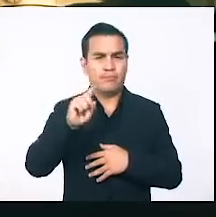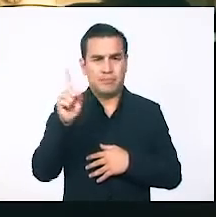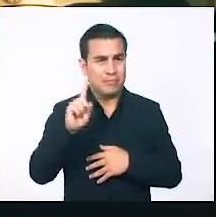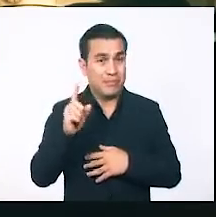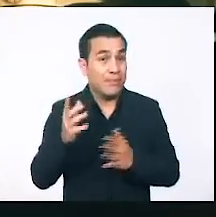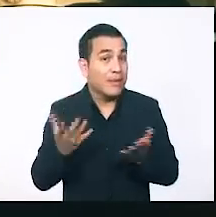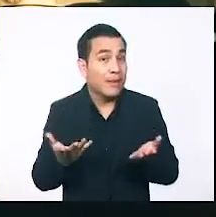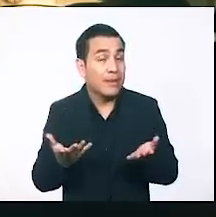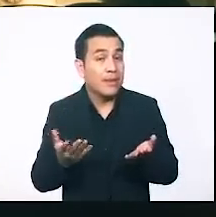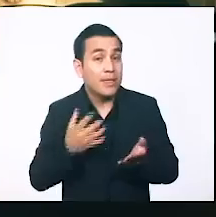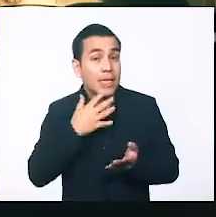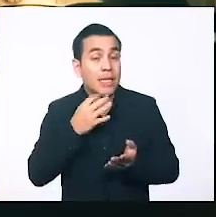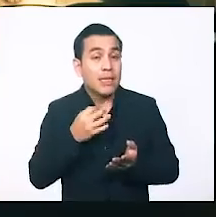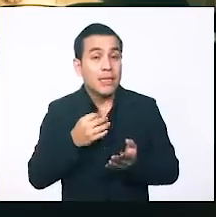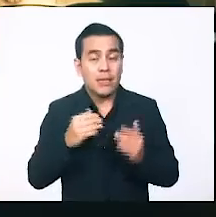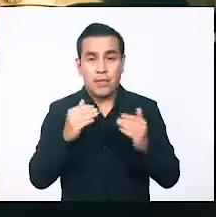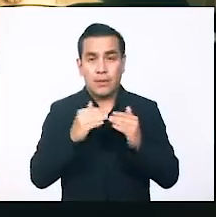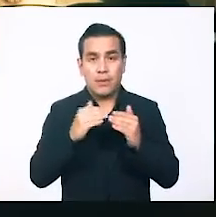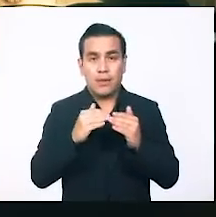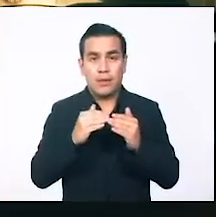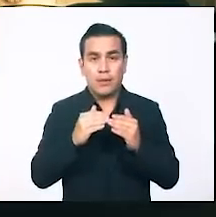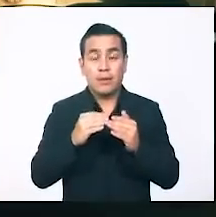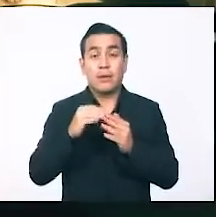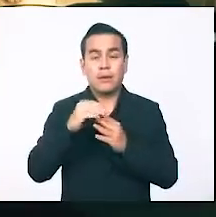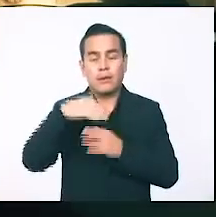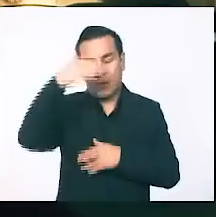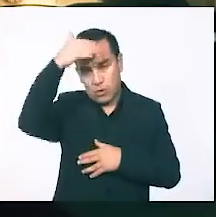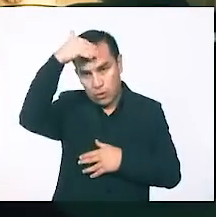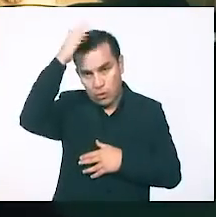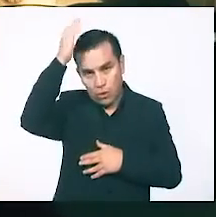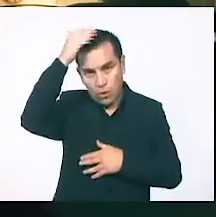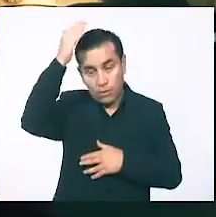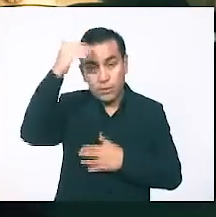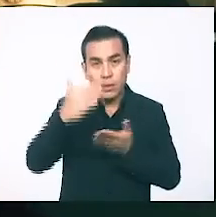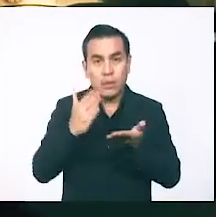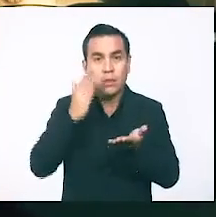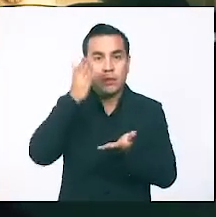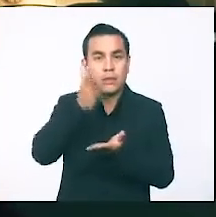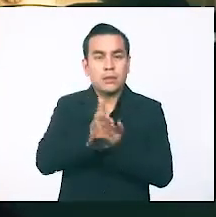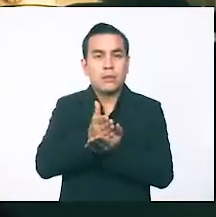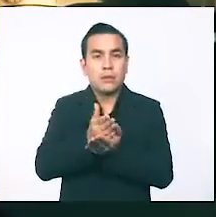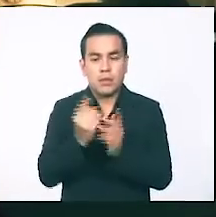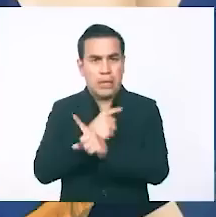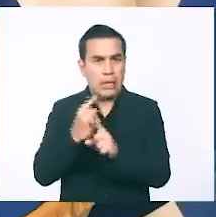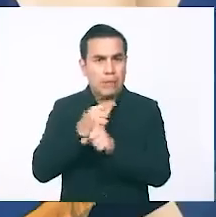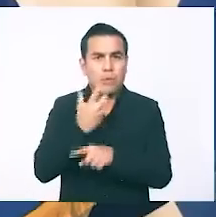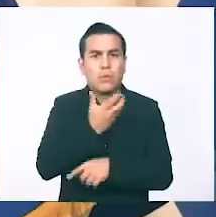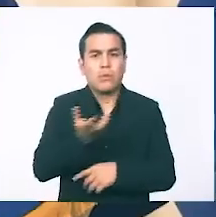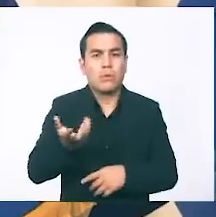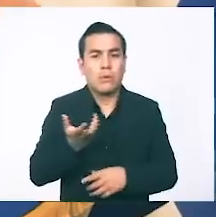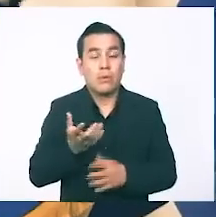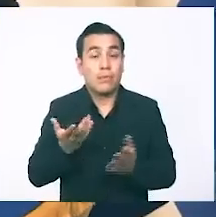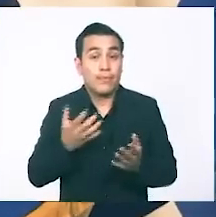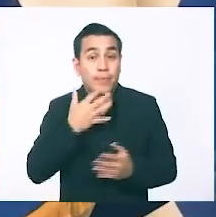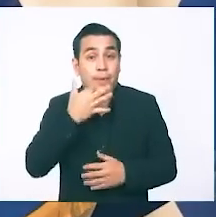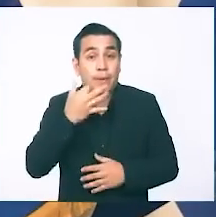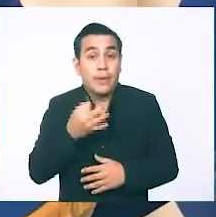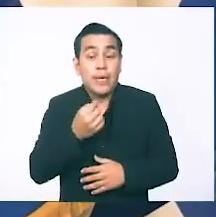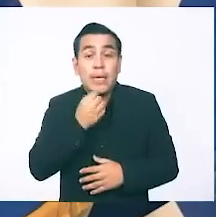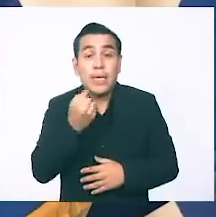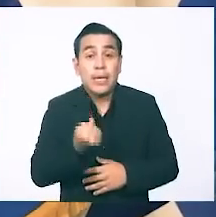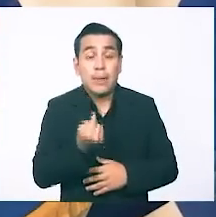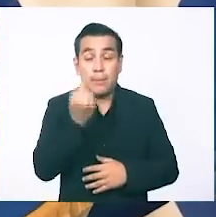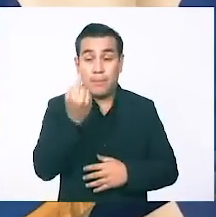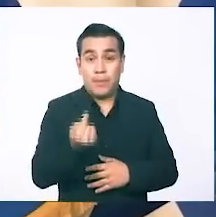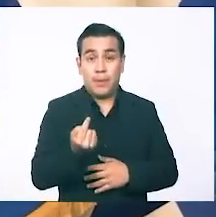Trump llegó y no dejó al fiscal de Obama. Llegó y puso al de él. Al rato no le cayó mal, lo quitó y puso otro. Y luego vino Biden